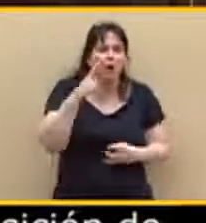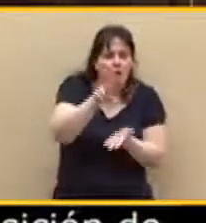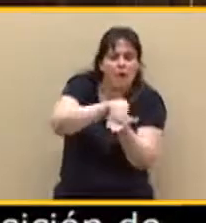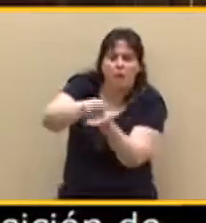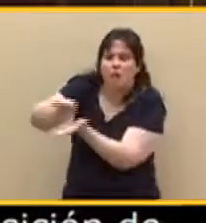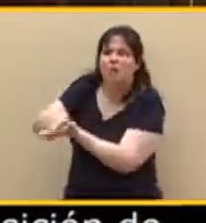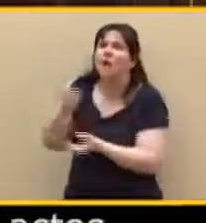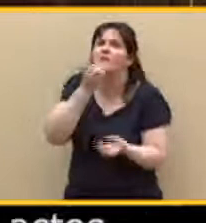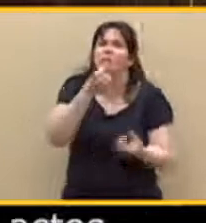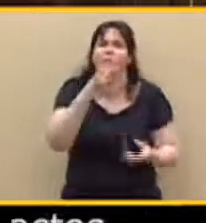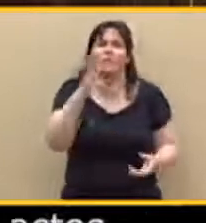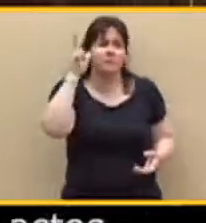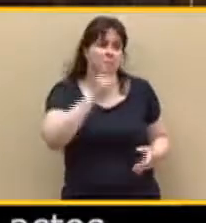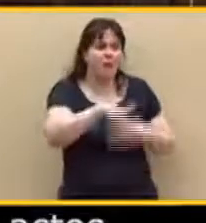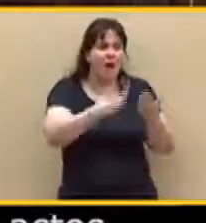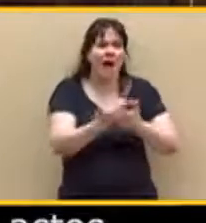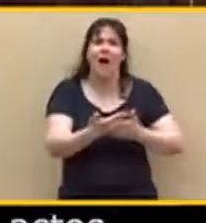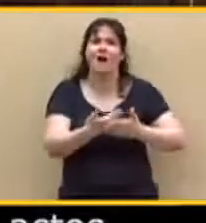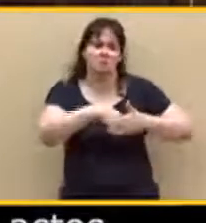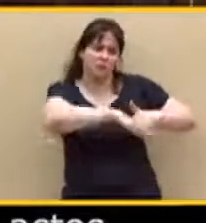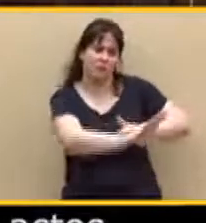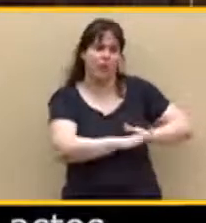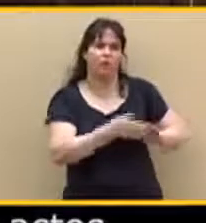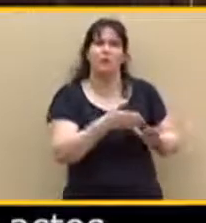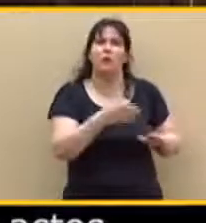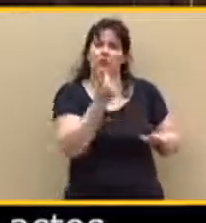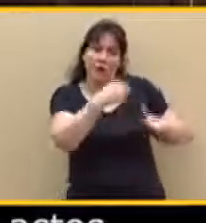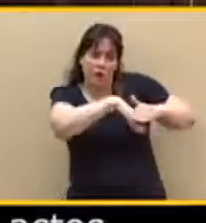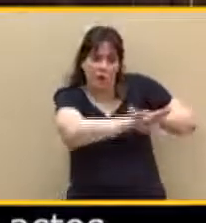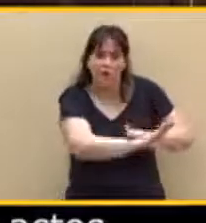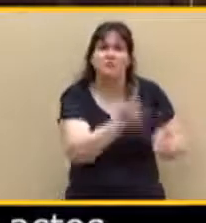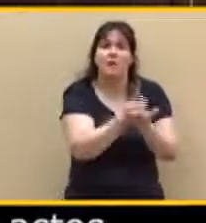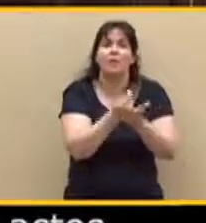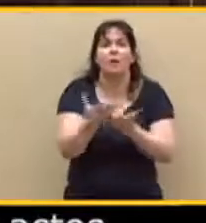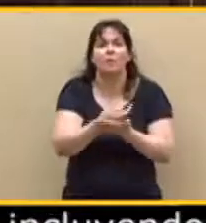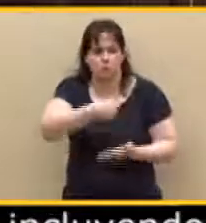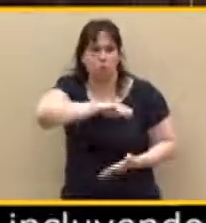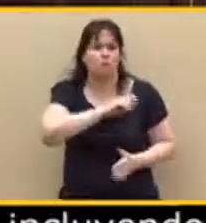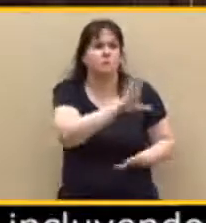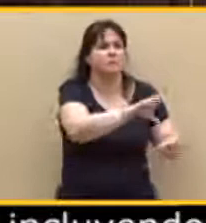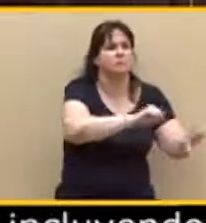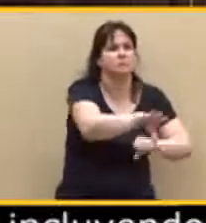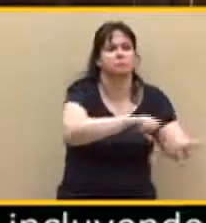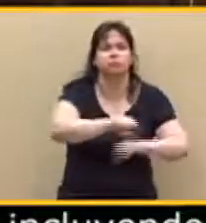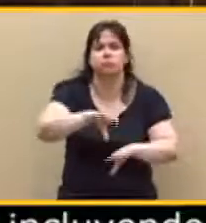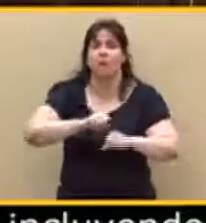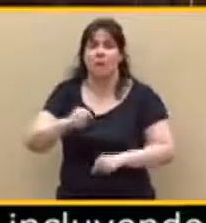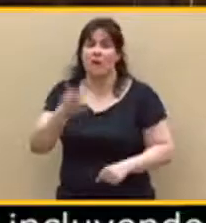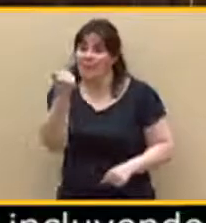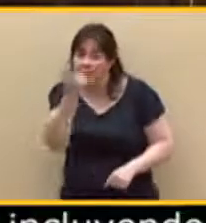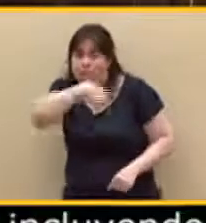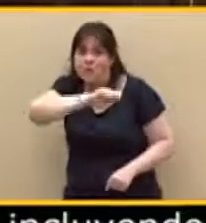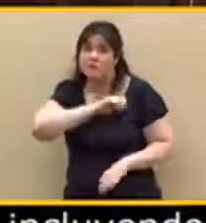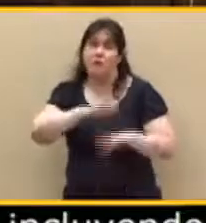el uso de fondos reservados que pagamos todos los españoles, señorías, el dinero de todos los españoles al servicio de la persecución del líder